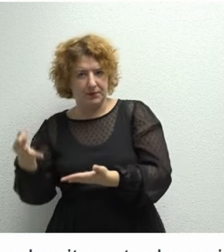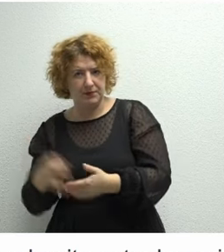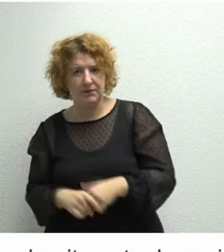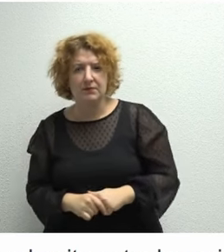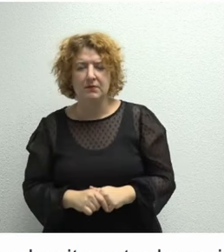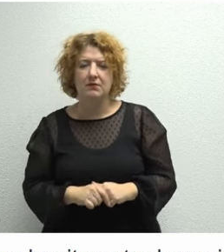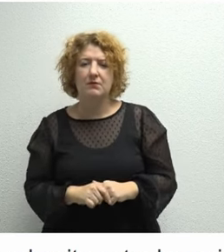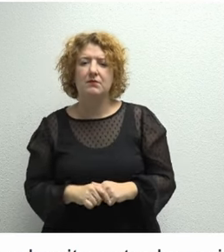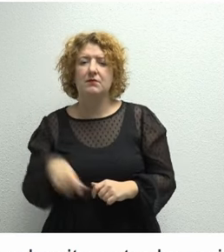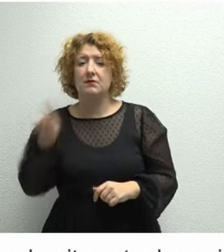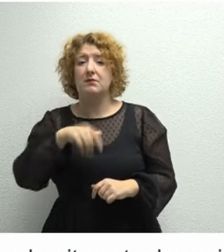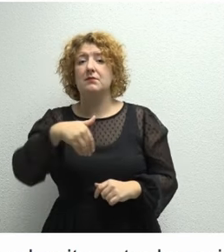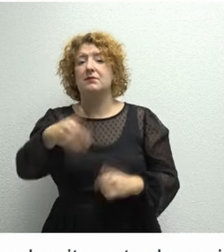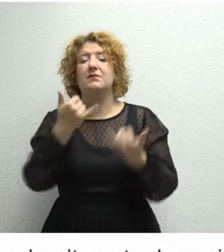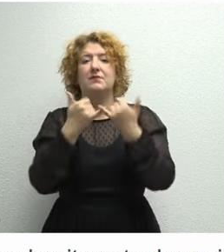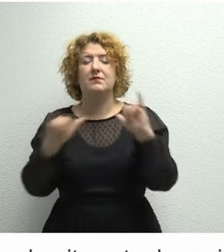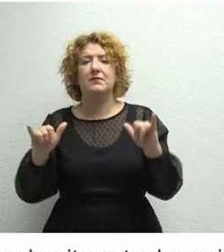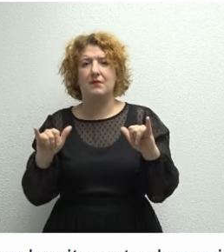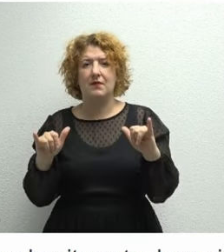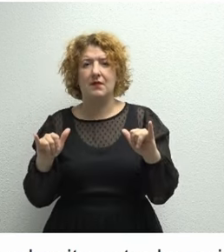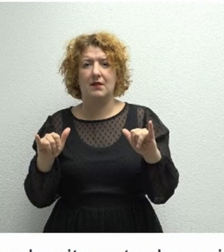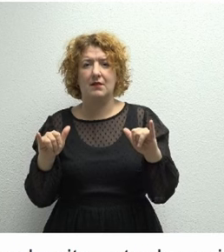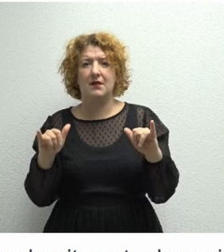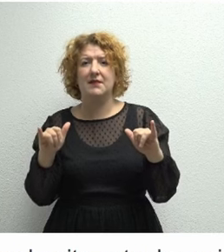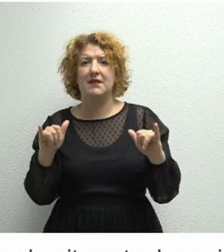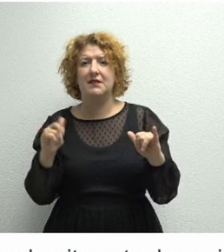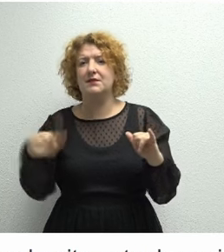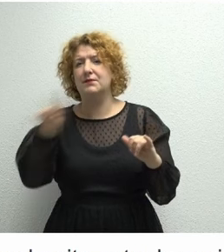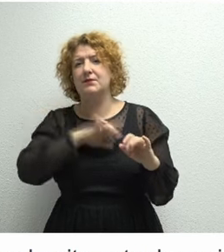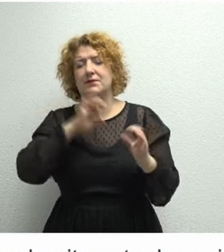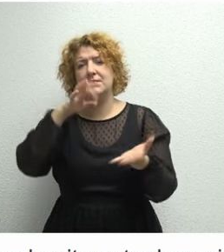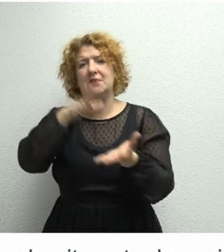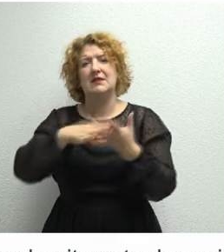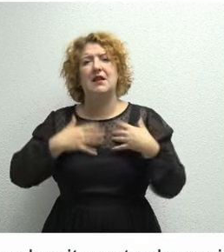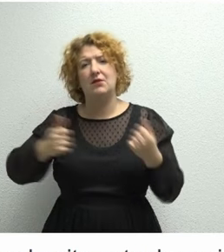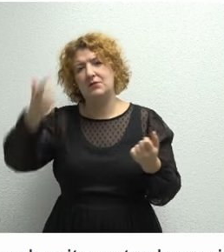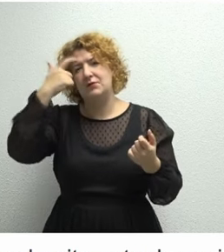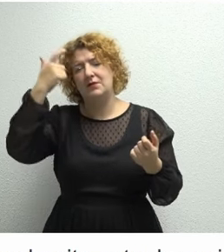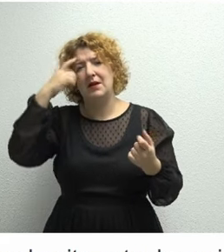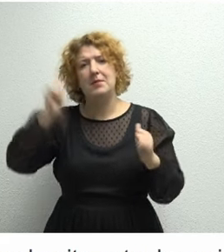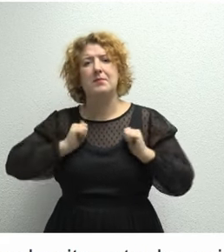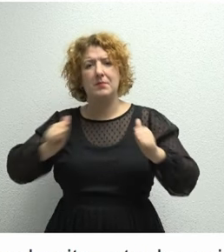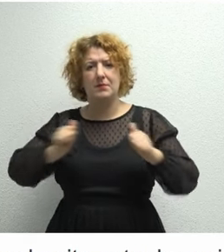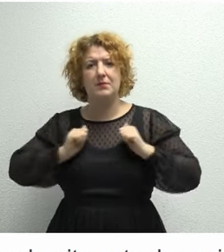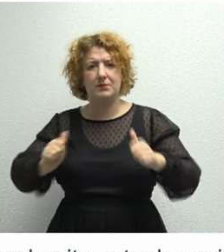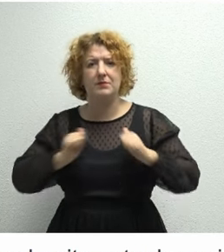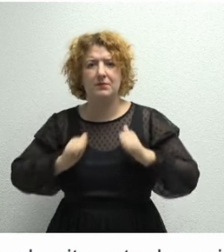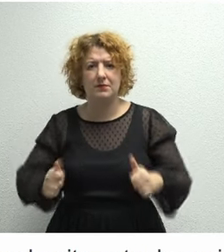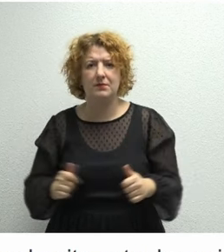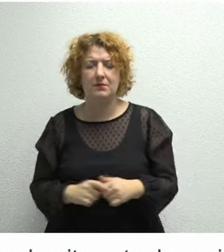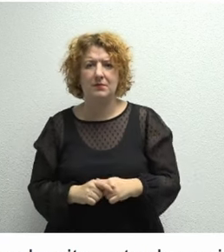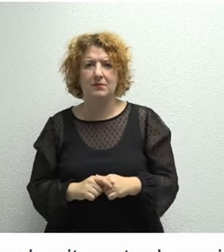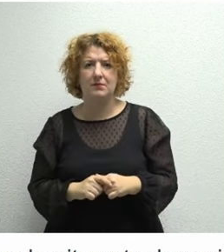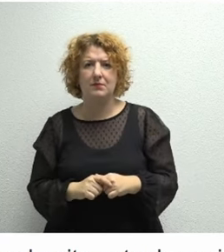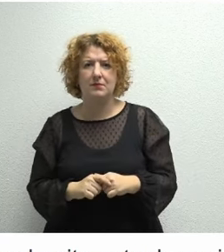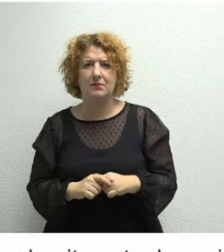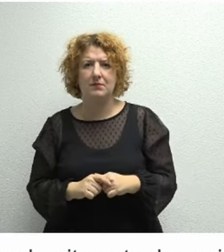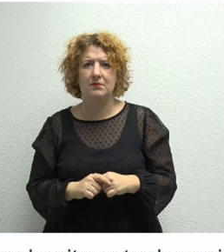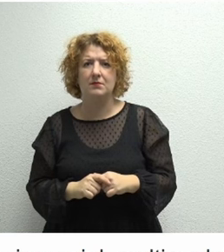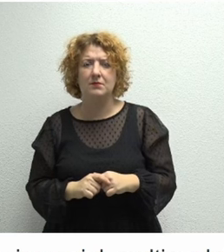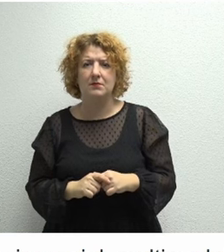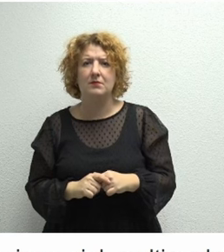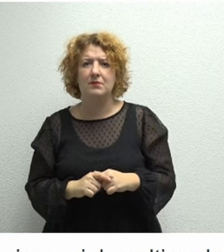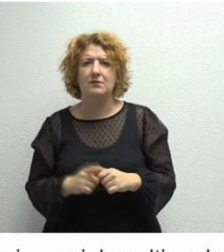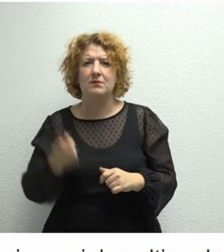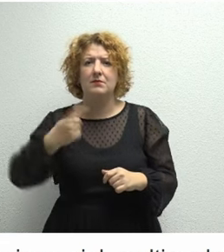10 años de edición de nuestro posgrado de Salud Mental ahí Es verdad que mucha gente que ha hecho el máster que tiene que dirige recursos